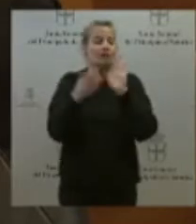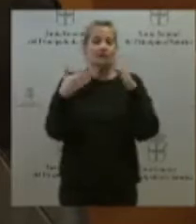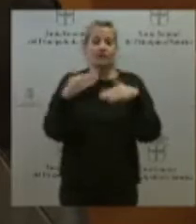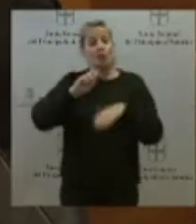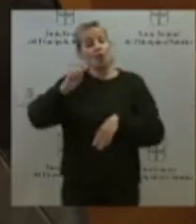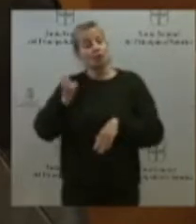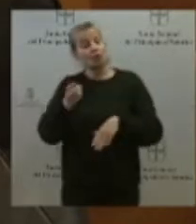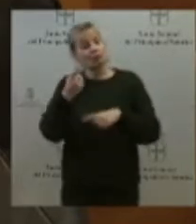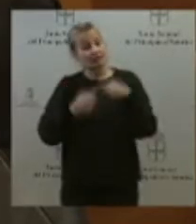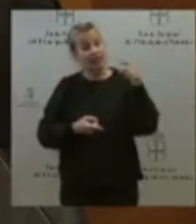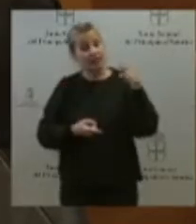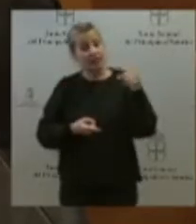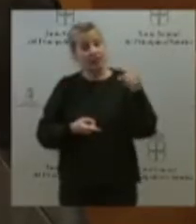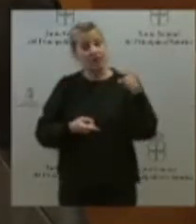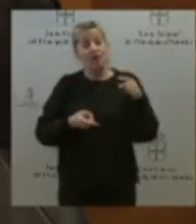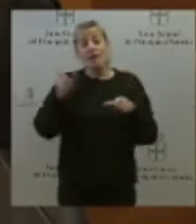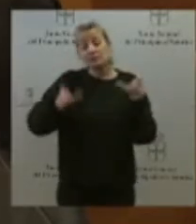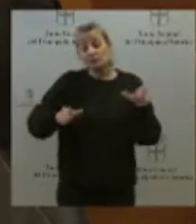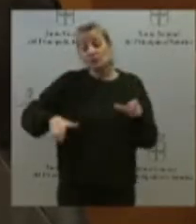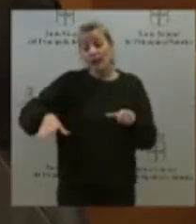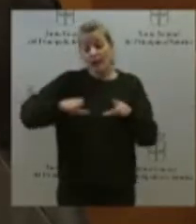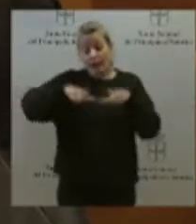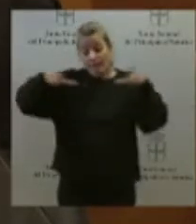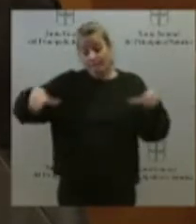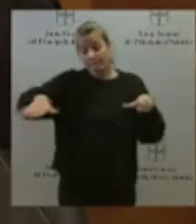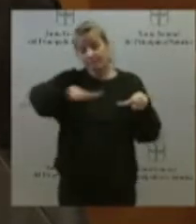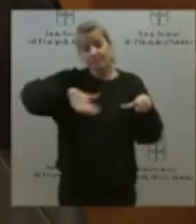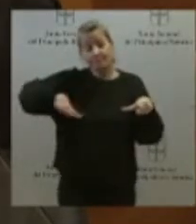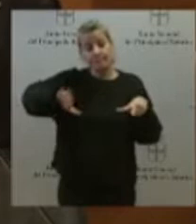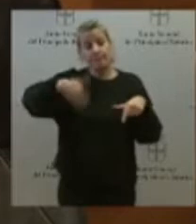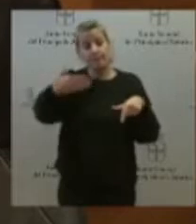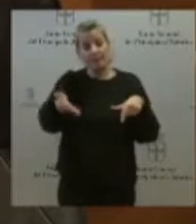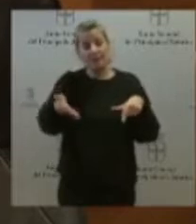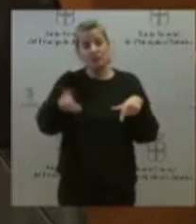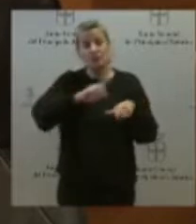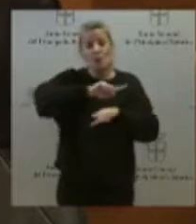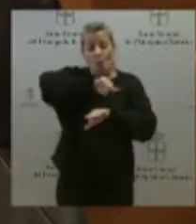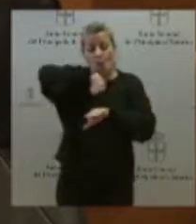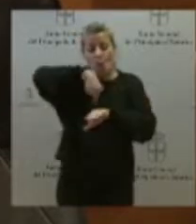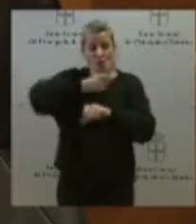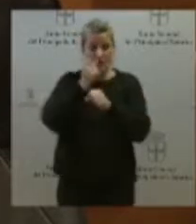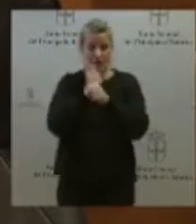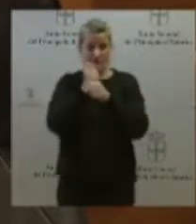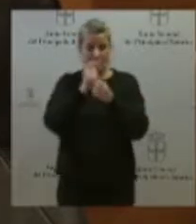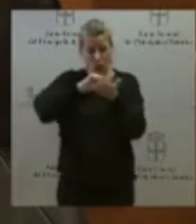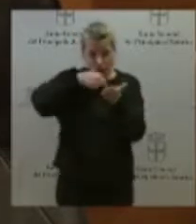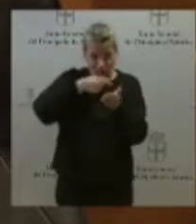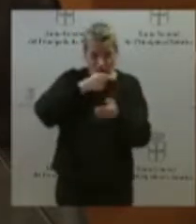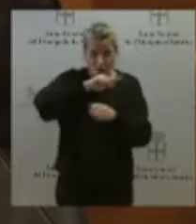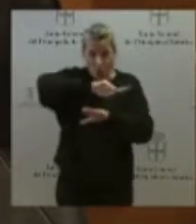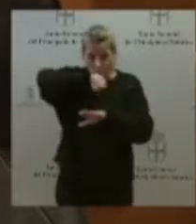General tiene una hora de trabajo, un contrato por una hora diaria, 5 horas a la semana, en esta propia Junta